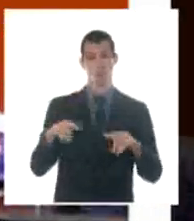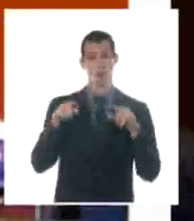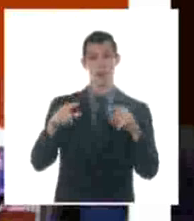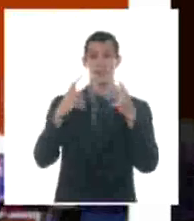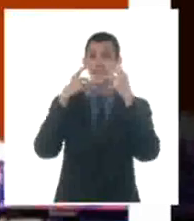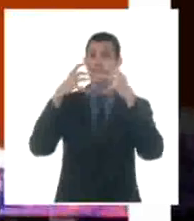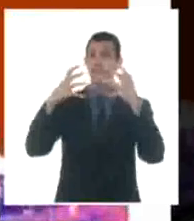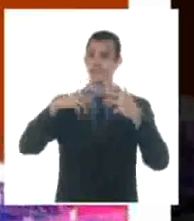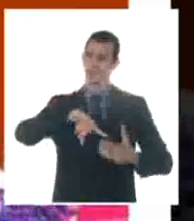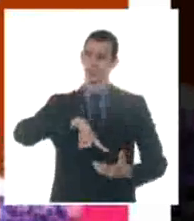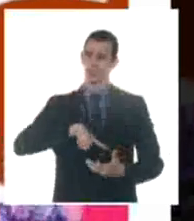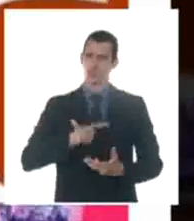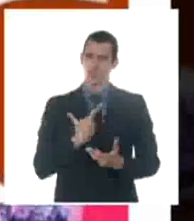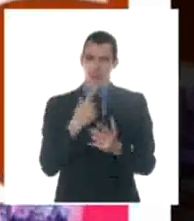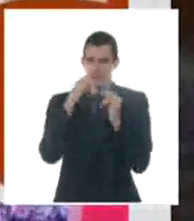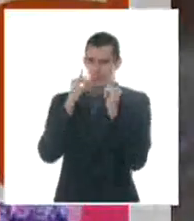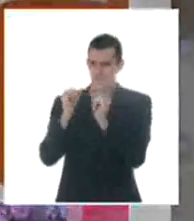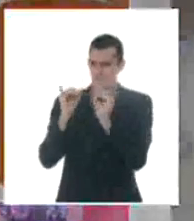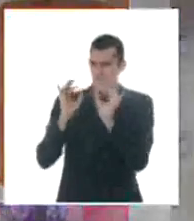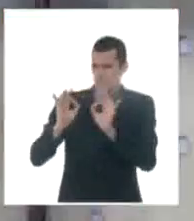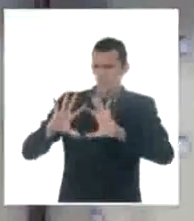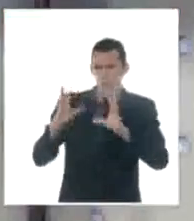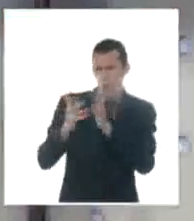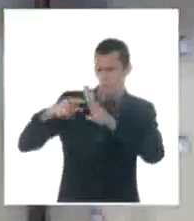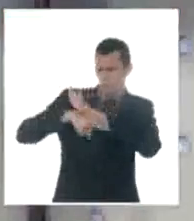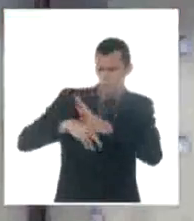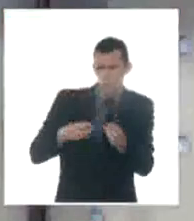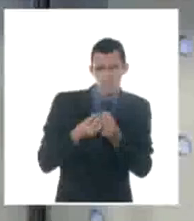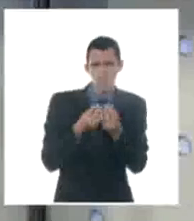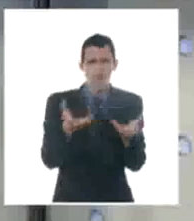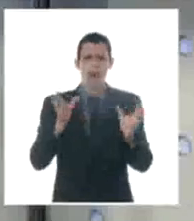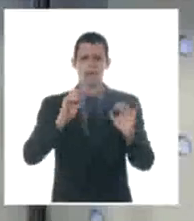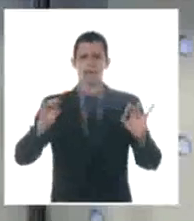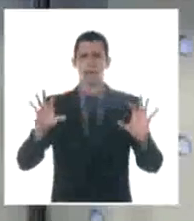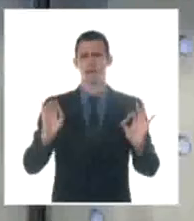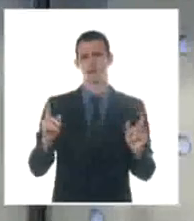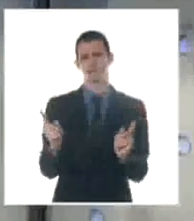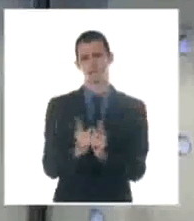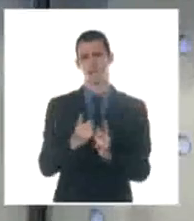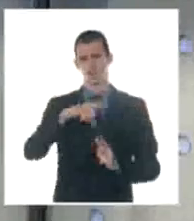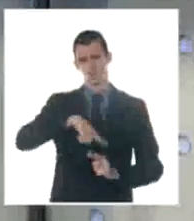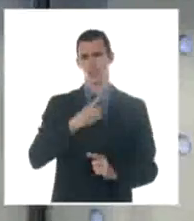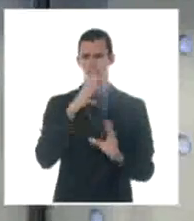patente su importancia para la promoción de nuestra cultura. Así finalizan las notas culturales. Buen fin de semana.